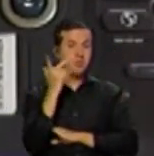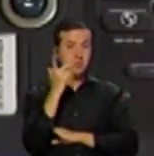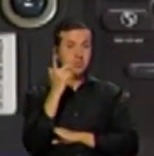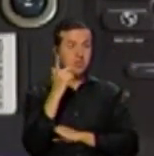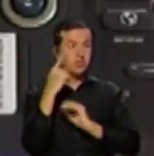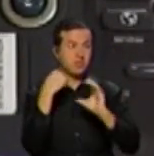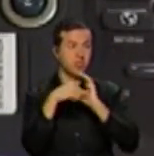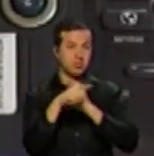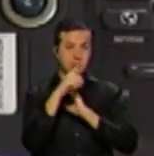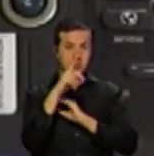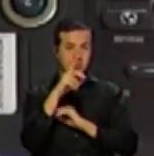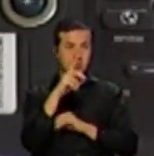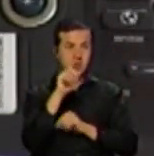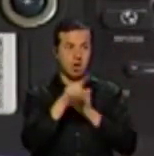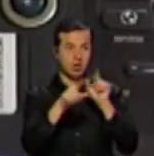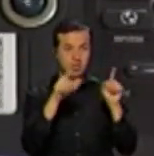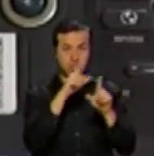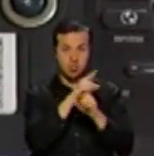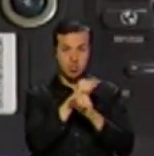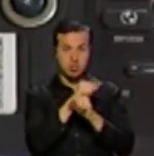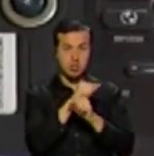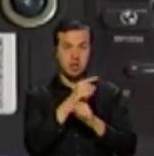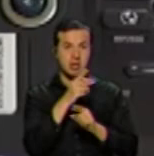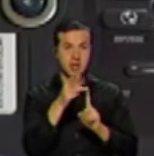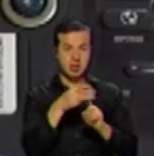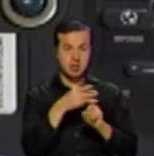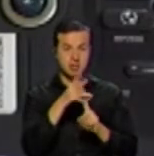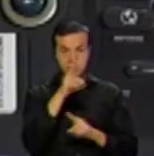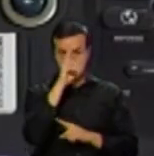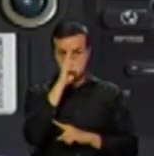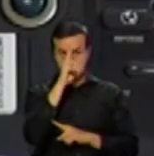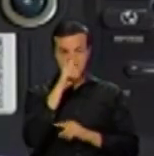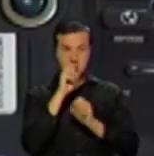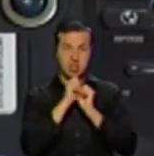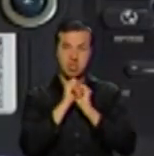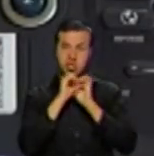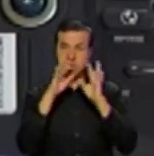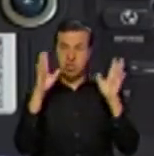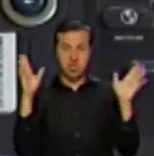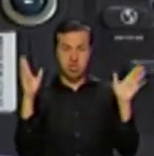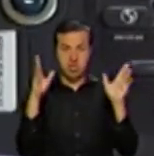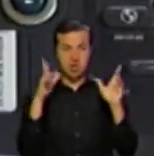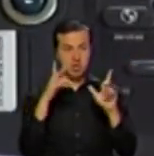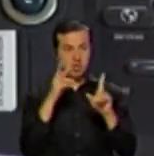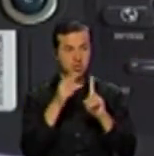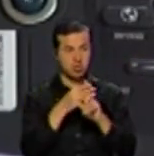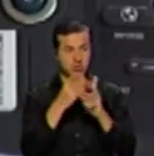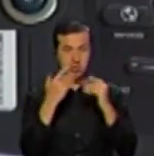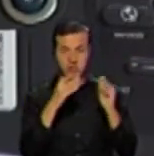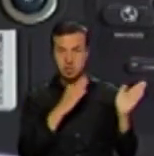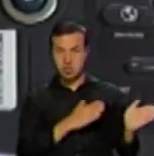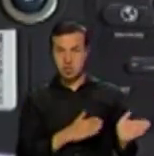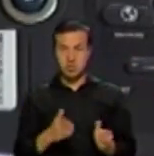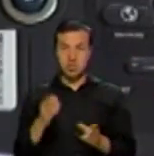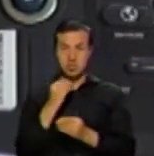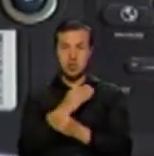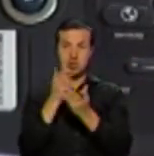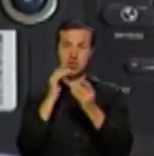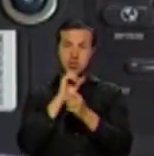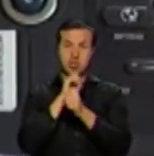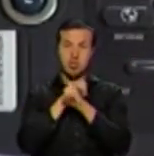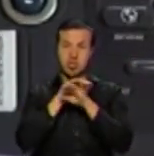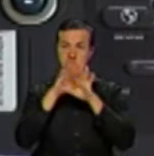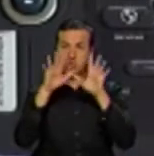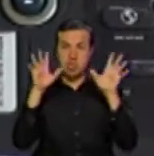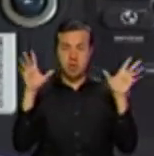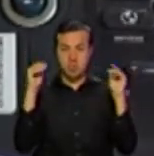esas anónimas que hay en las redes sociales, y esa cuenta anónima la comenzó a